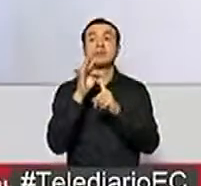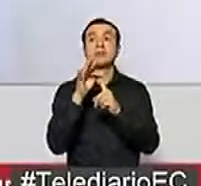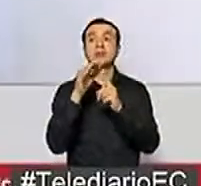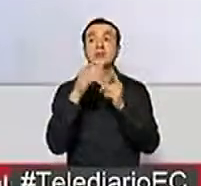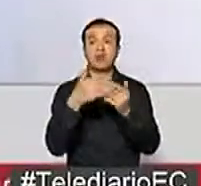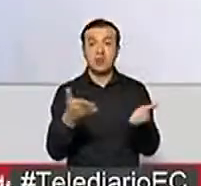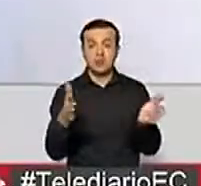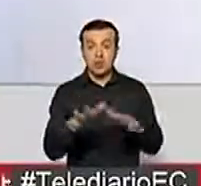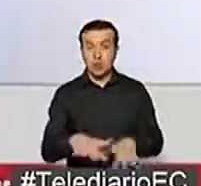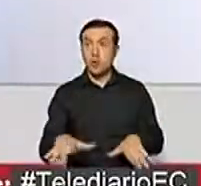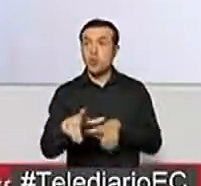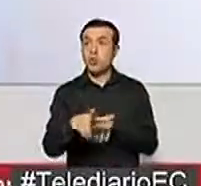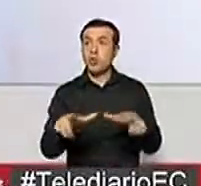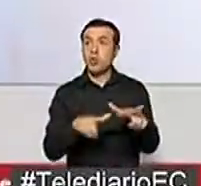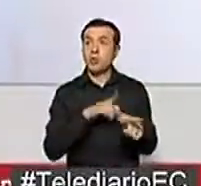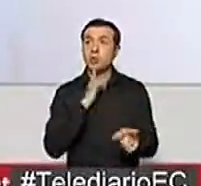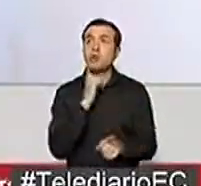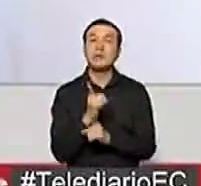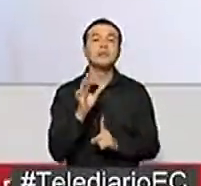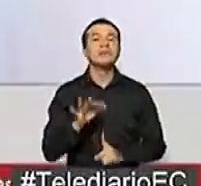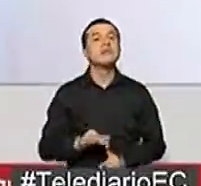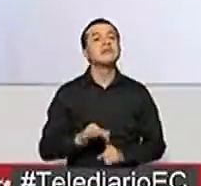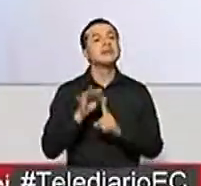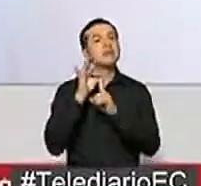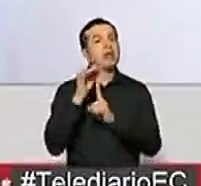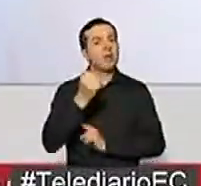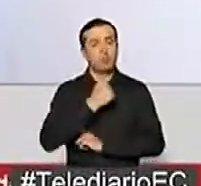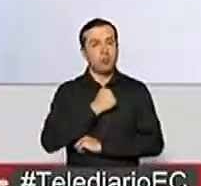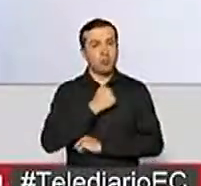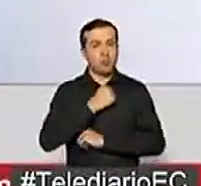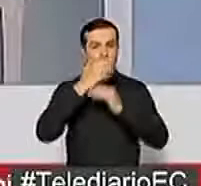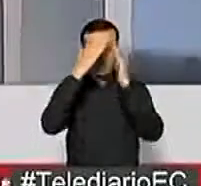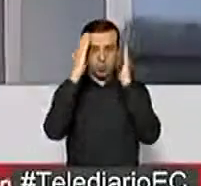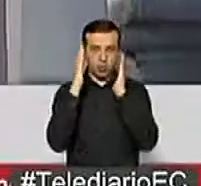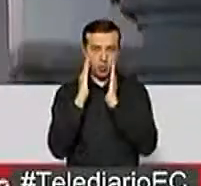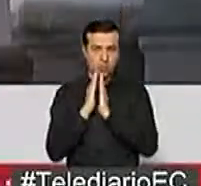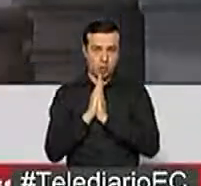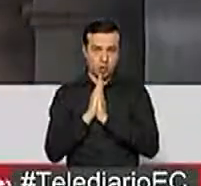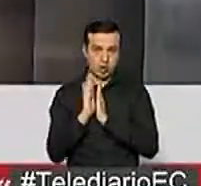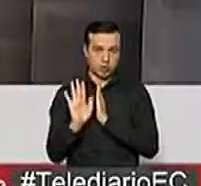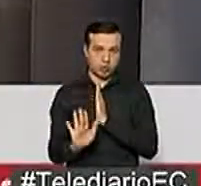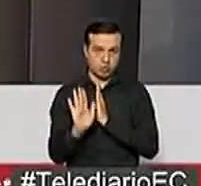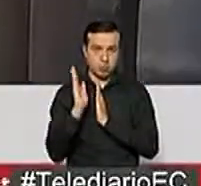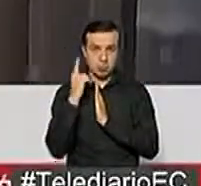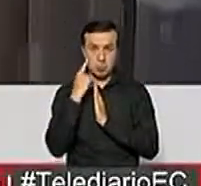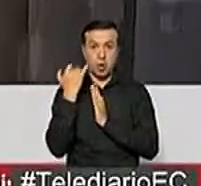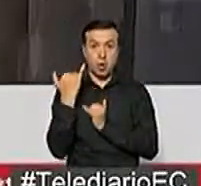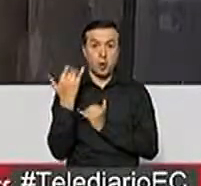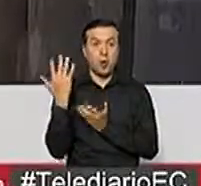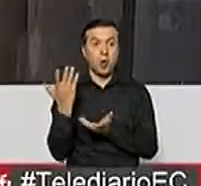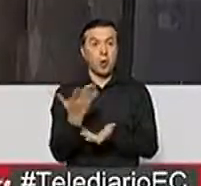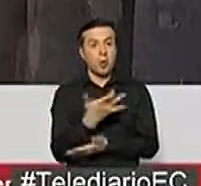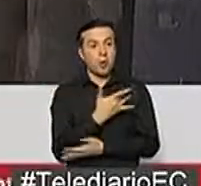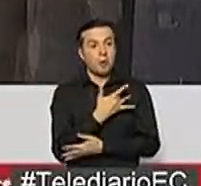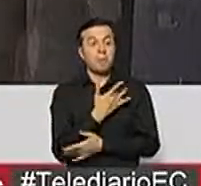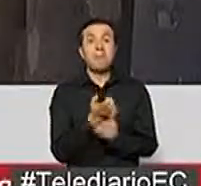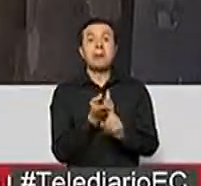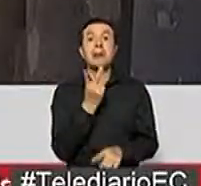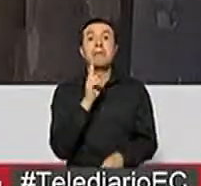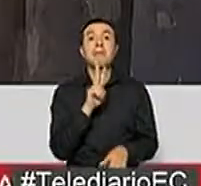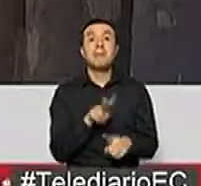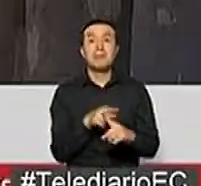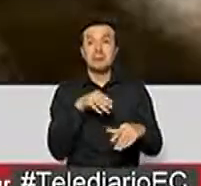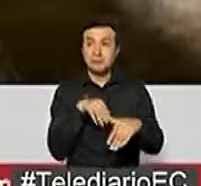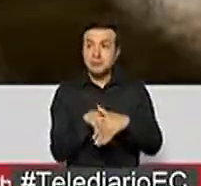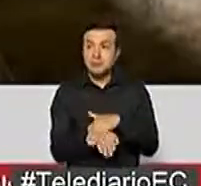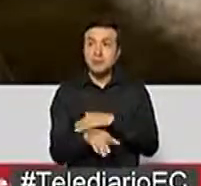exponer este lugar que es un tesoro de las carmelitas y que nos han dado la oportunidad y el privilegio de que por primera vez podamos